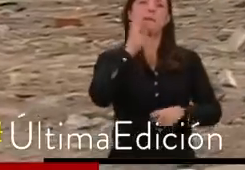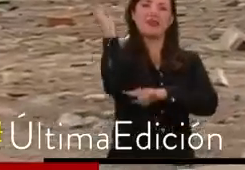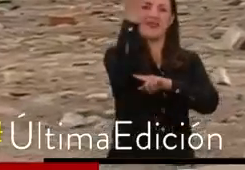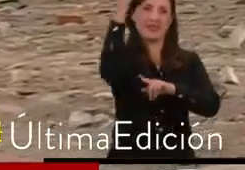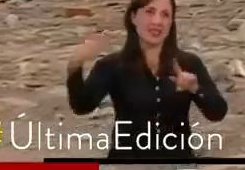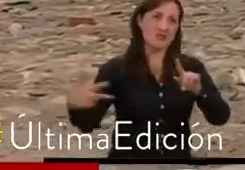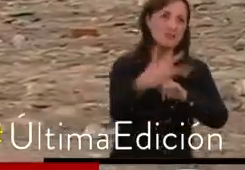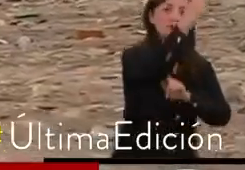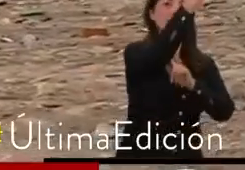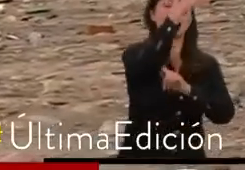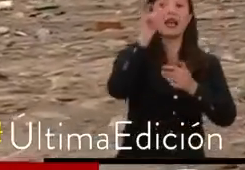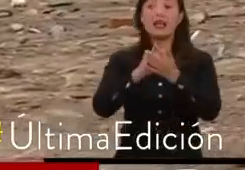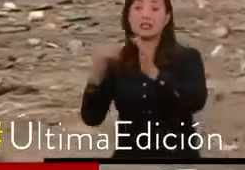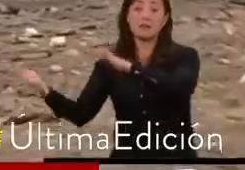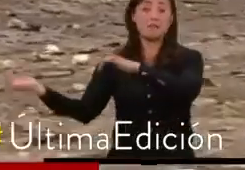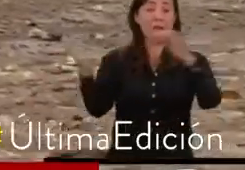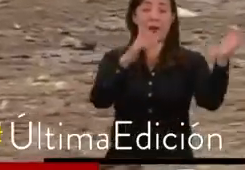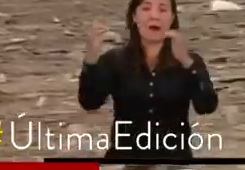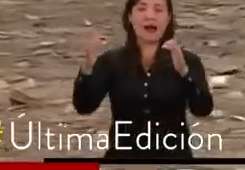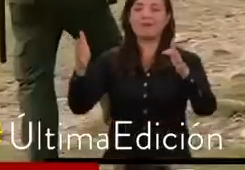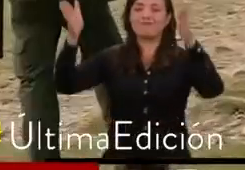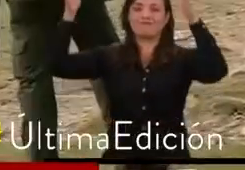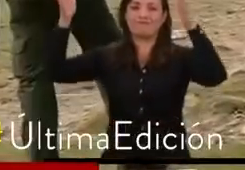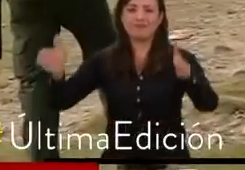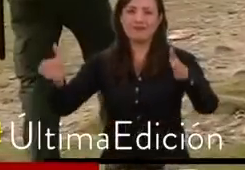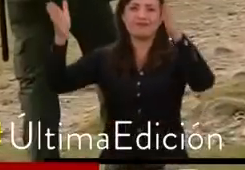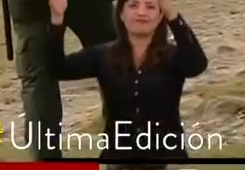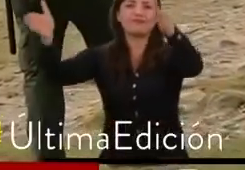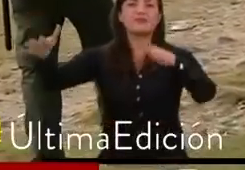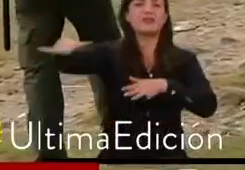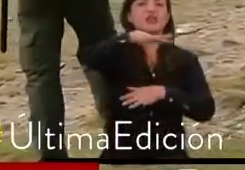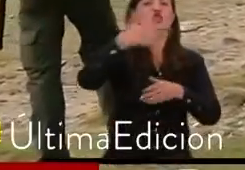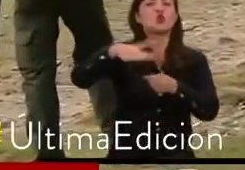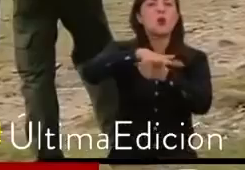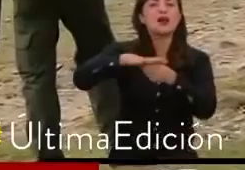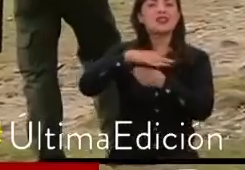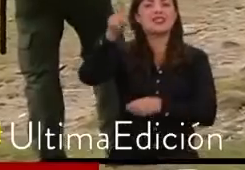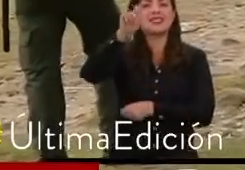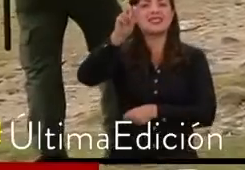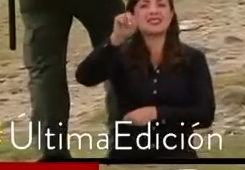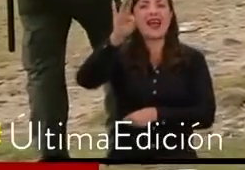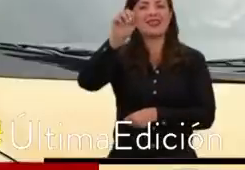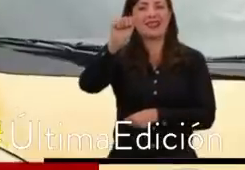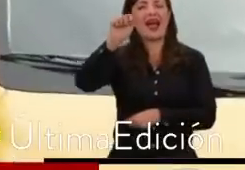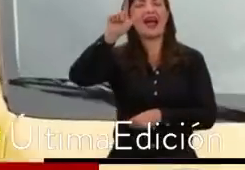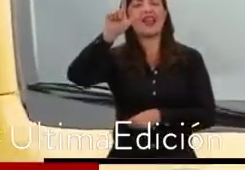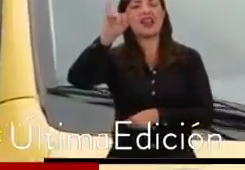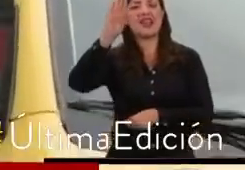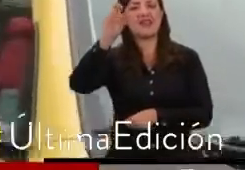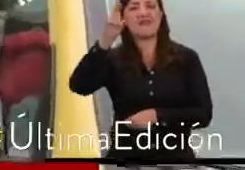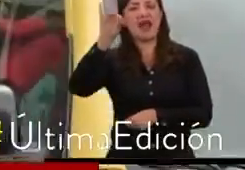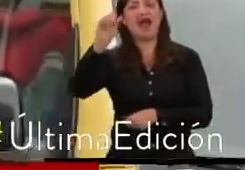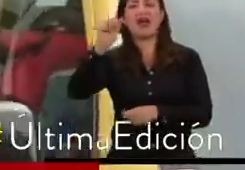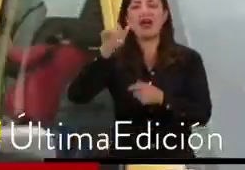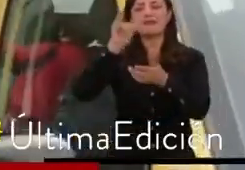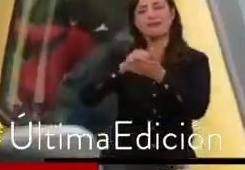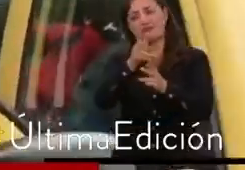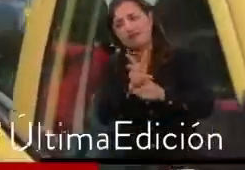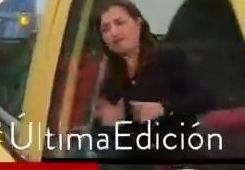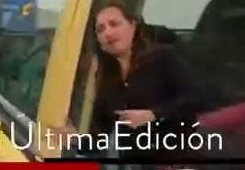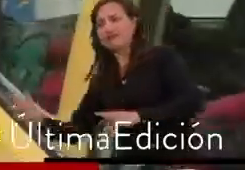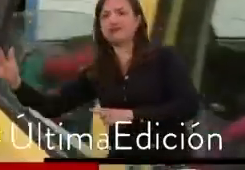Los disturbios y los enfrentamientos provocaron el cierre de varias calles del barrio Santa Librada y fue suspendido el tráfico provisional hacia el portal de